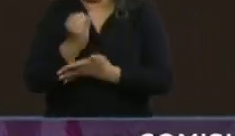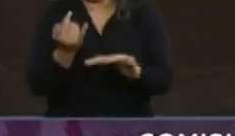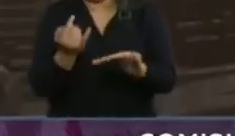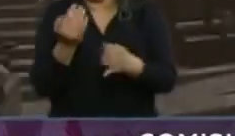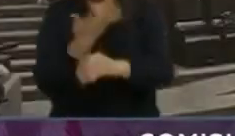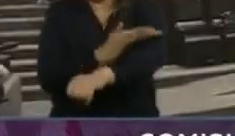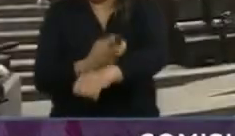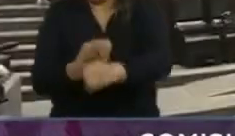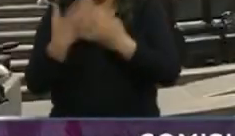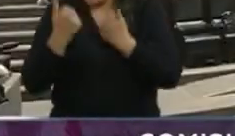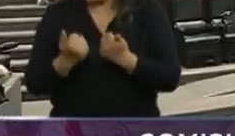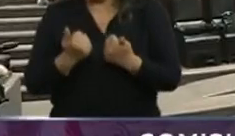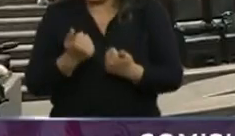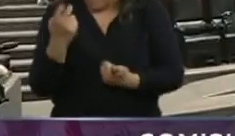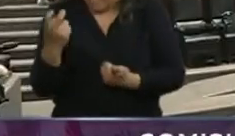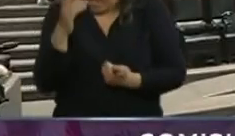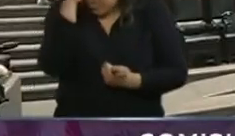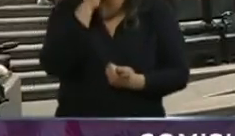no se deben aprobar.